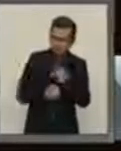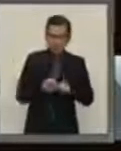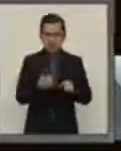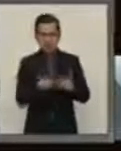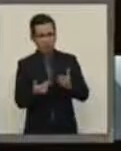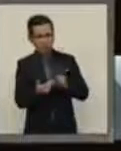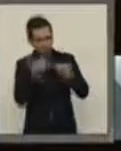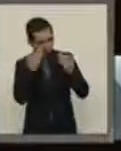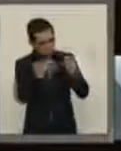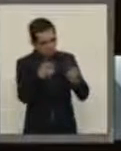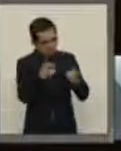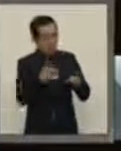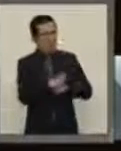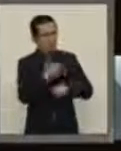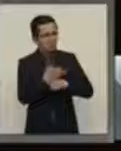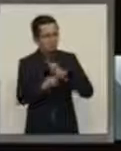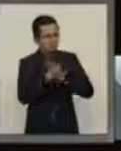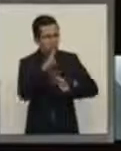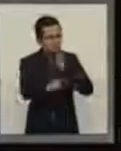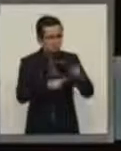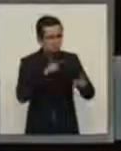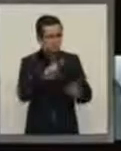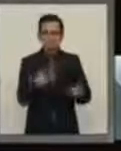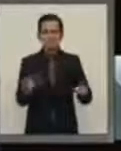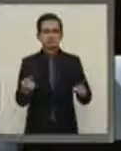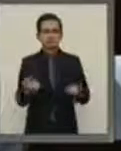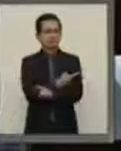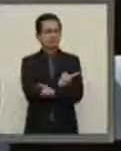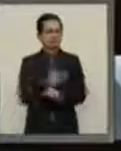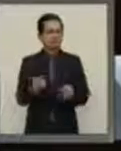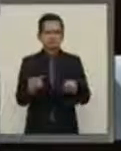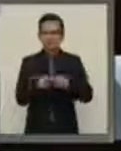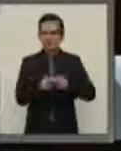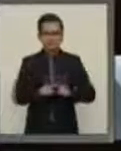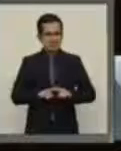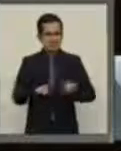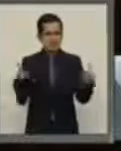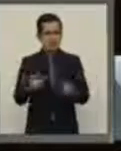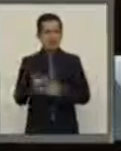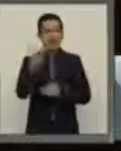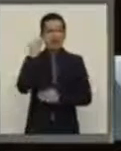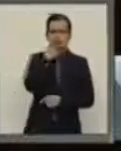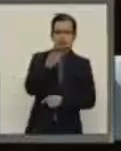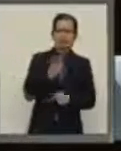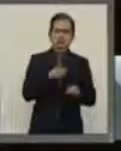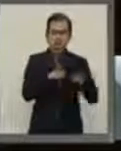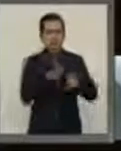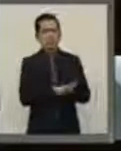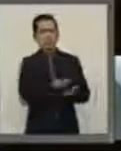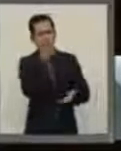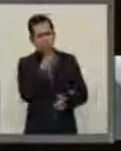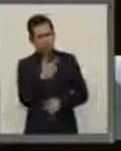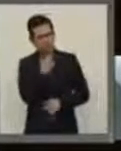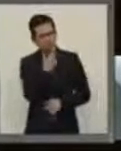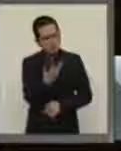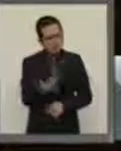lo contrario a lo que se dijo que traería. Se habló de más y mejores empleos, de mayores oportunidades y